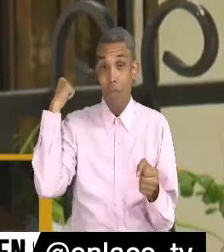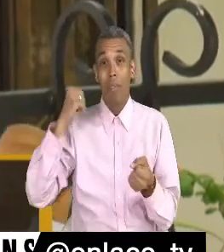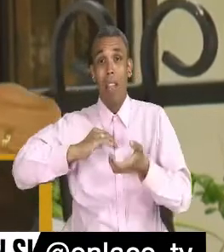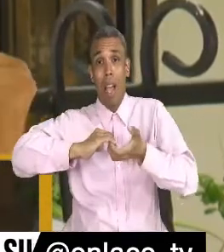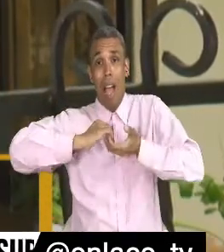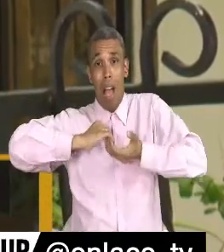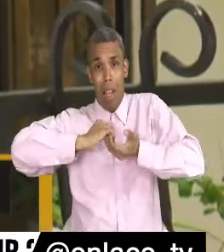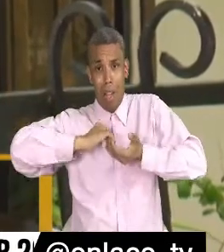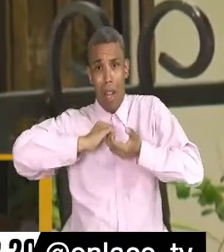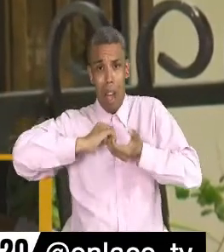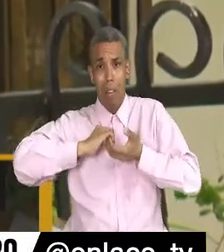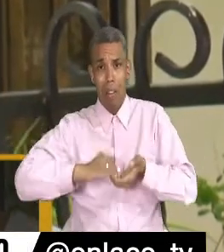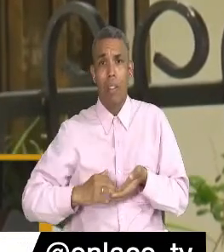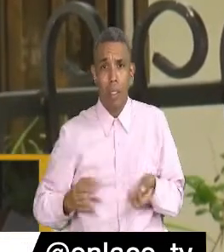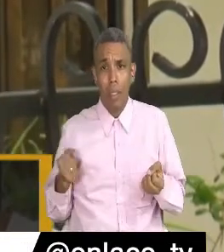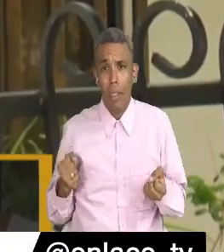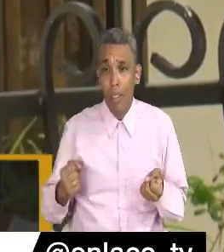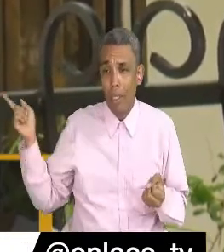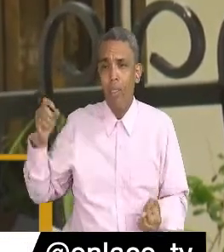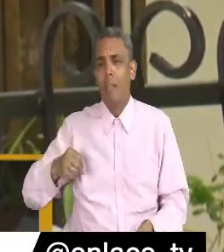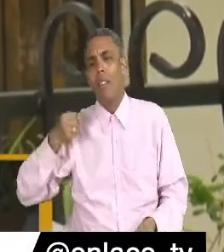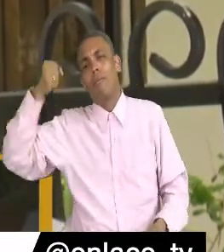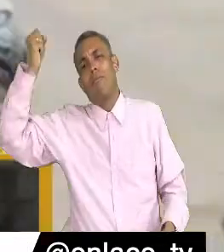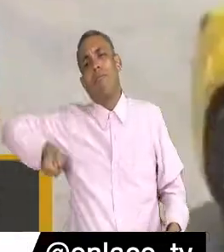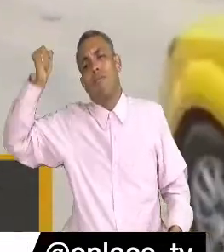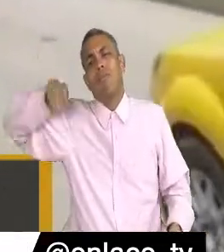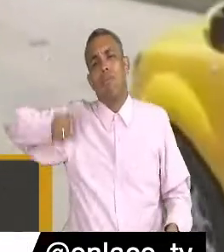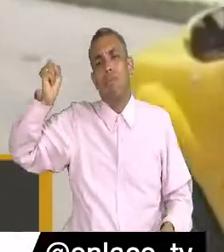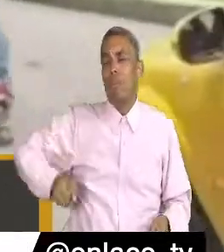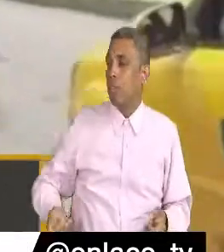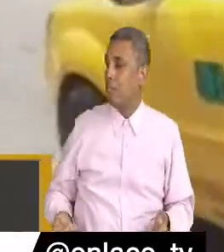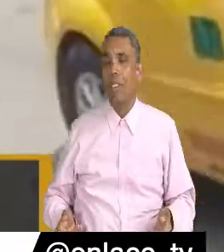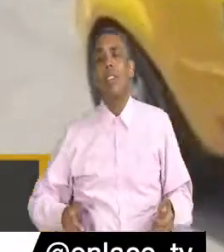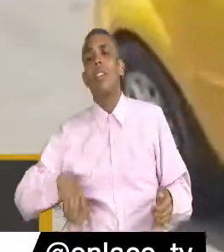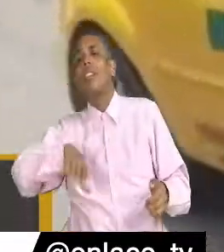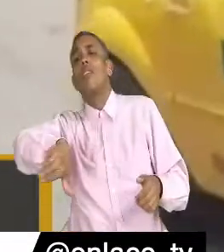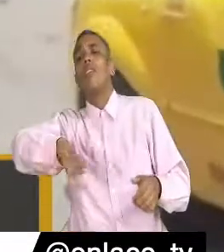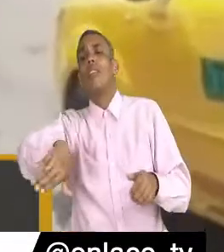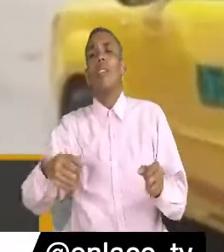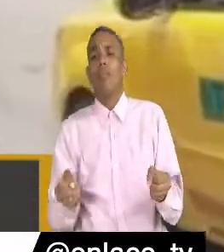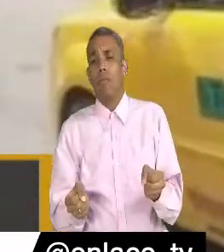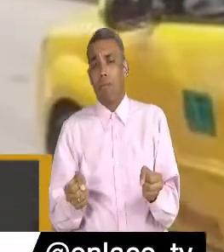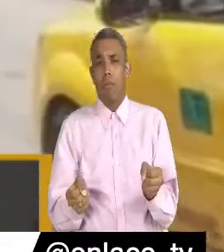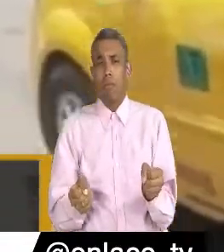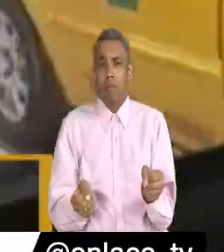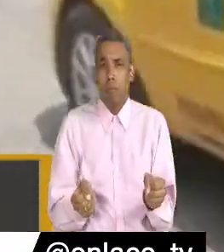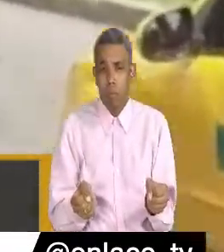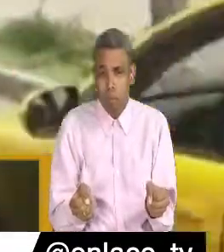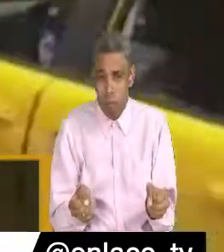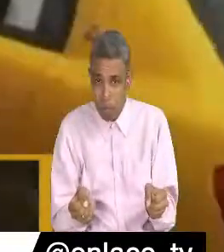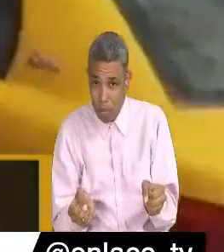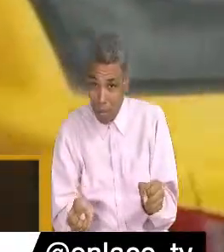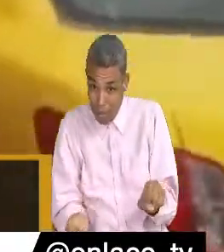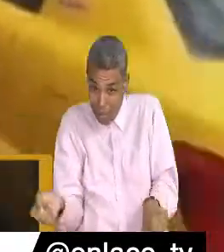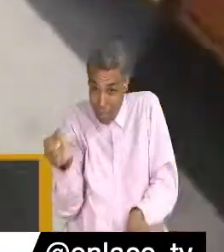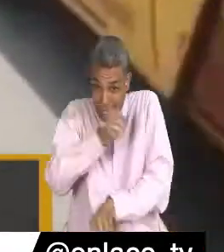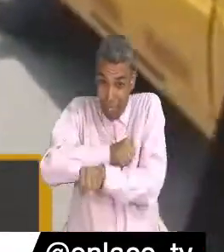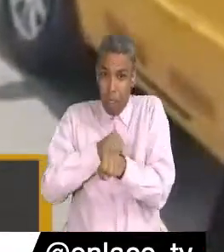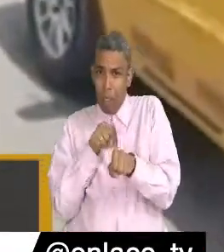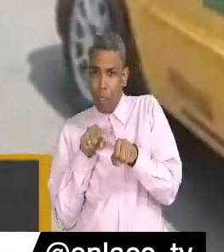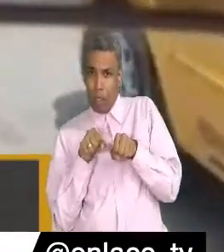freno y quedó en toda la frente, en todo el lado de él. El carro le pega con el espejo en el brazo a él, al yo parar, le pega en el